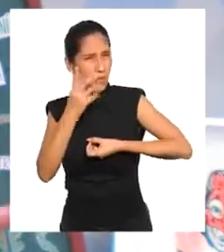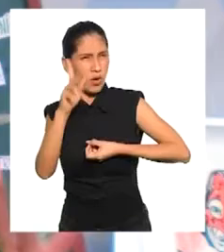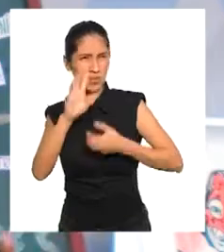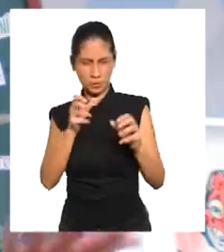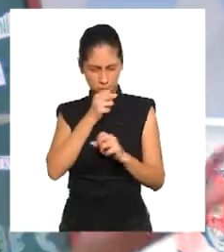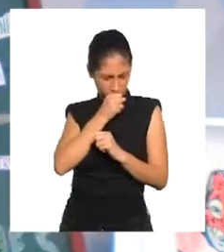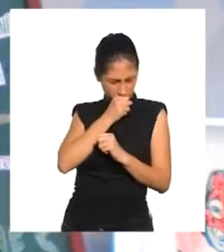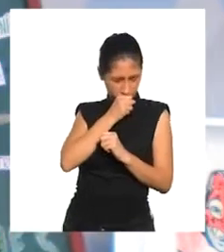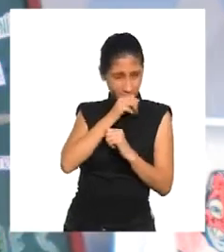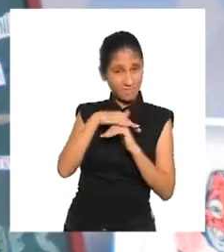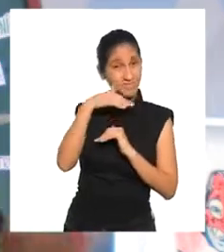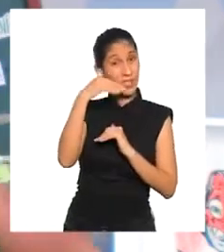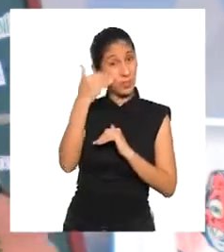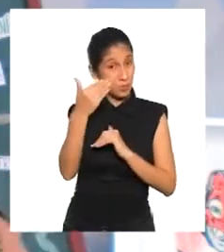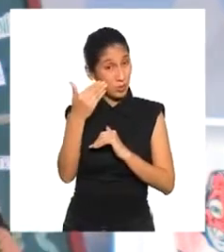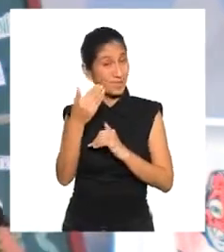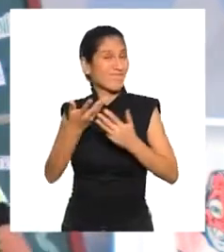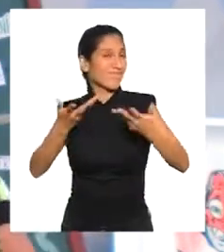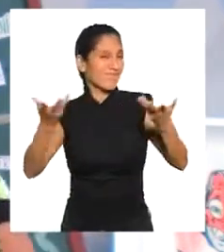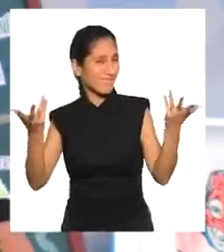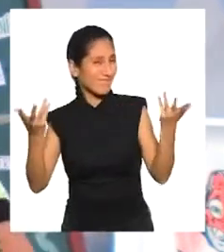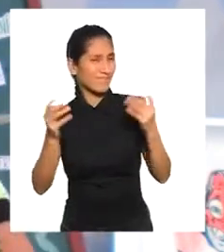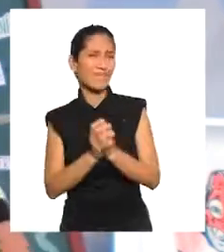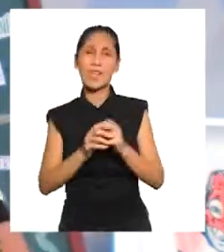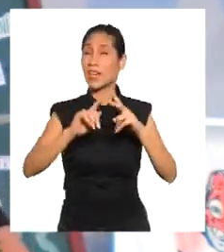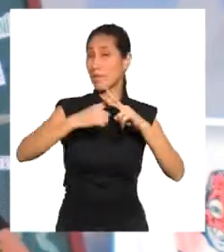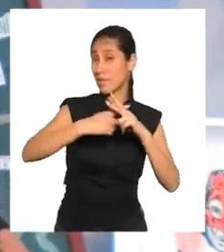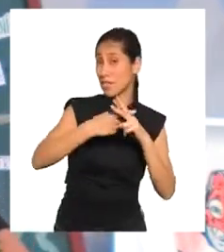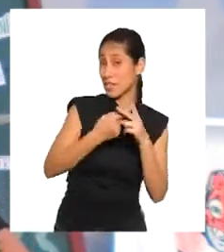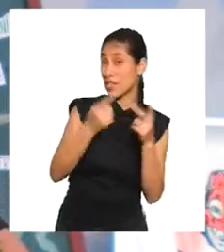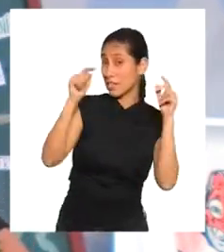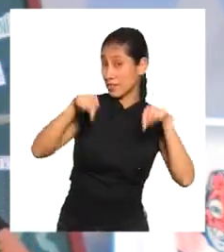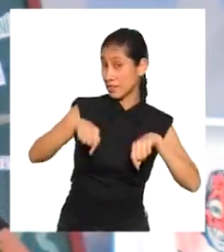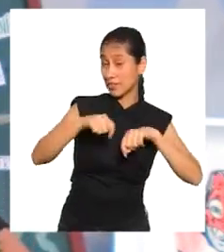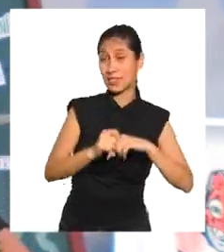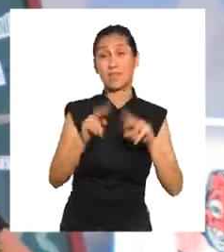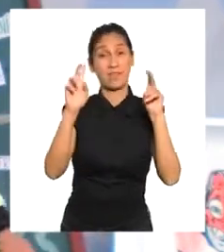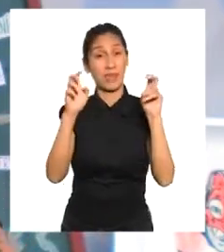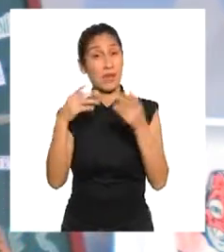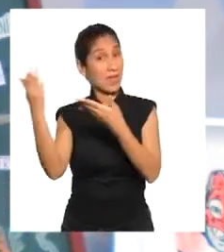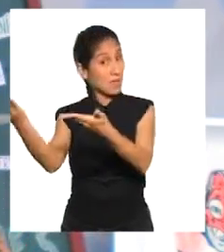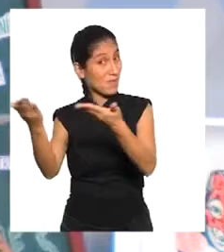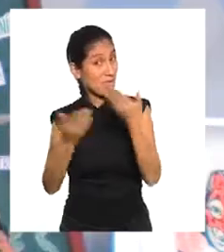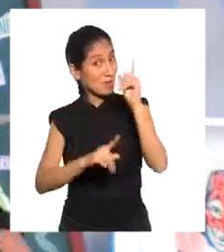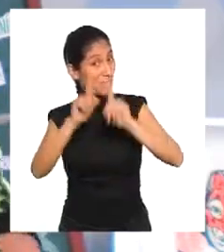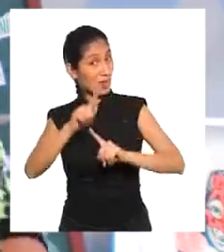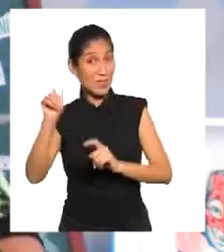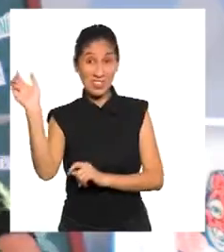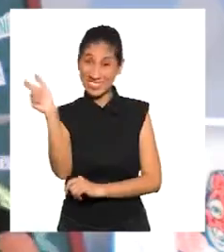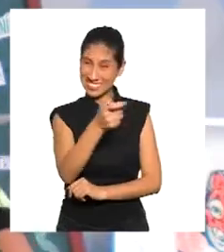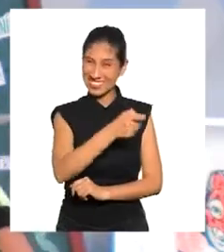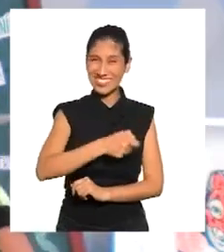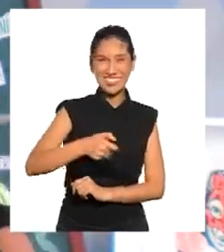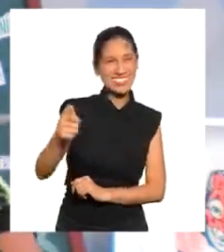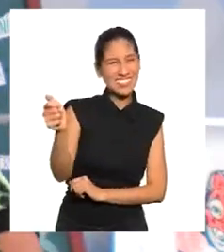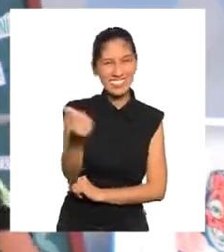tener consecuencias no tan buenas. Para conversar sobre este tema, invitaré a algunas chicas y chicos.